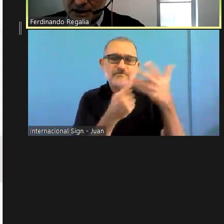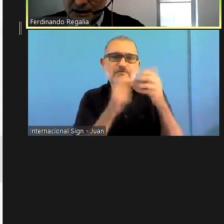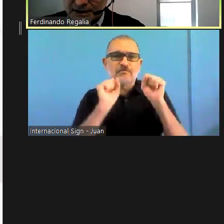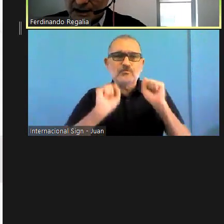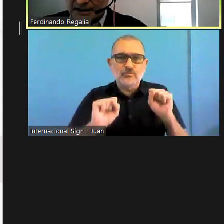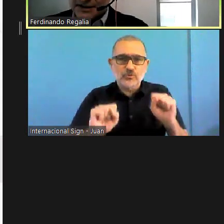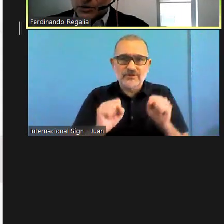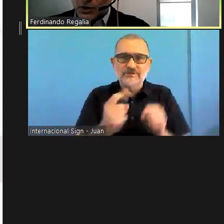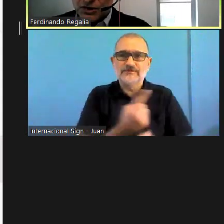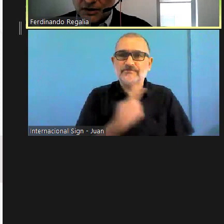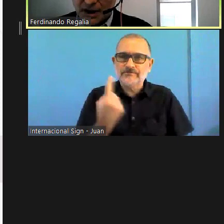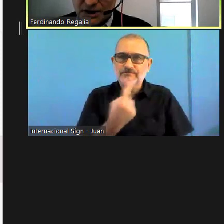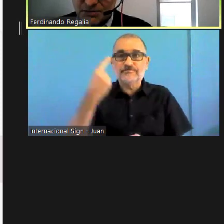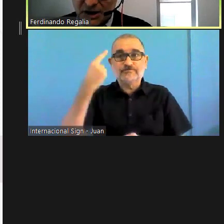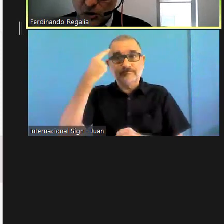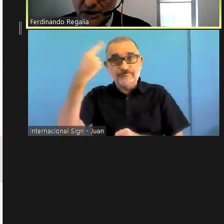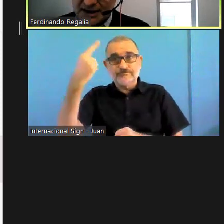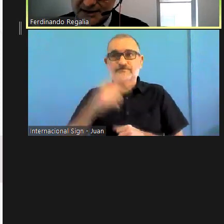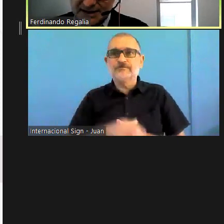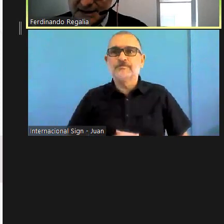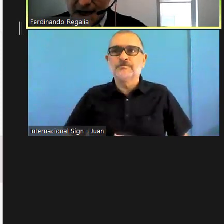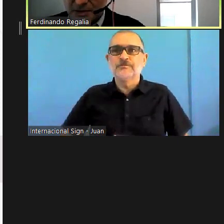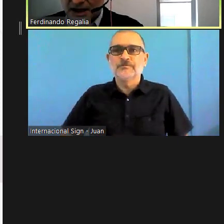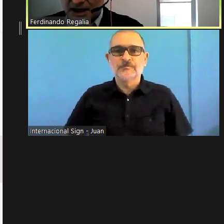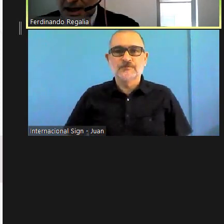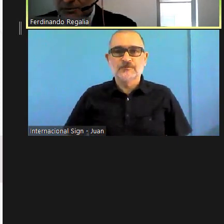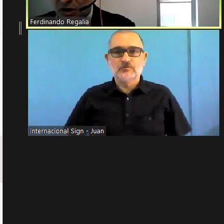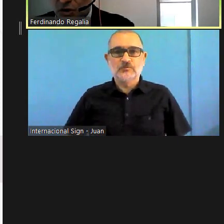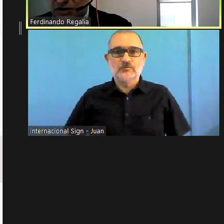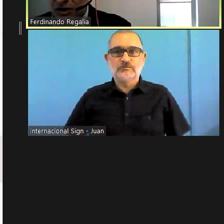enfermedades infecciosas. La actual situación